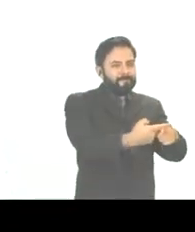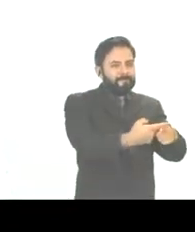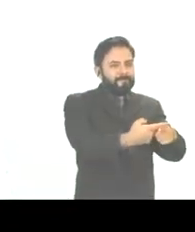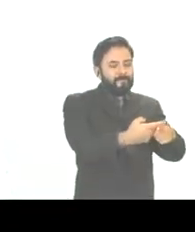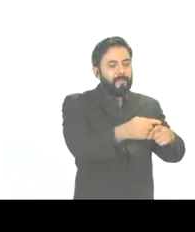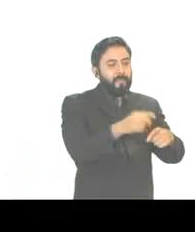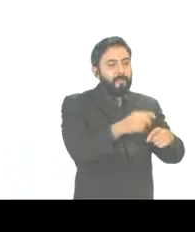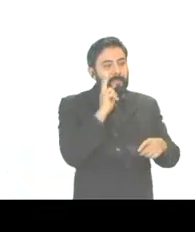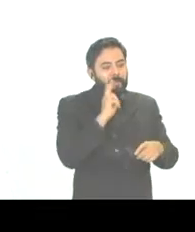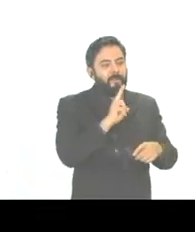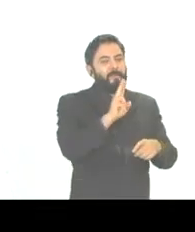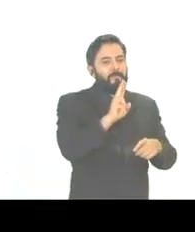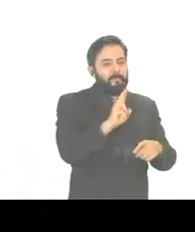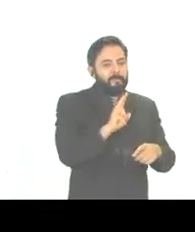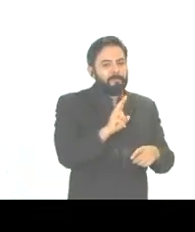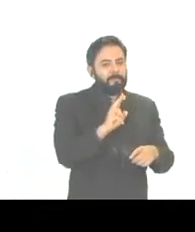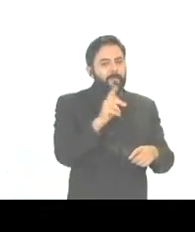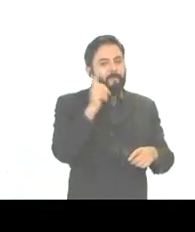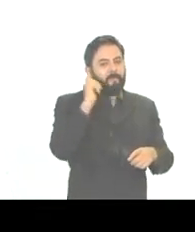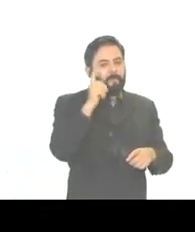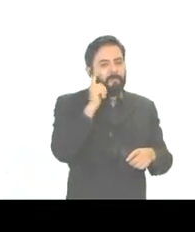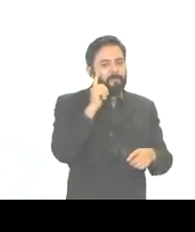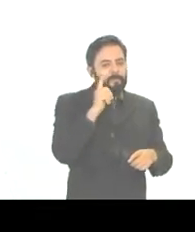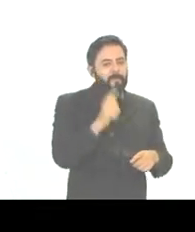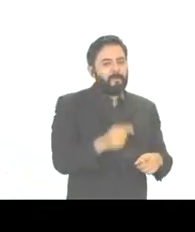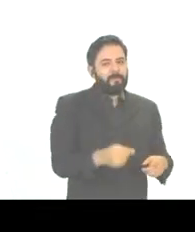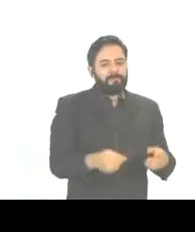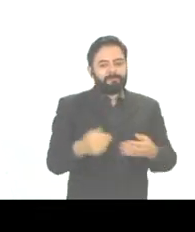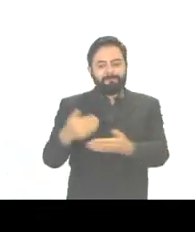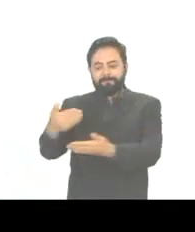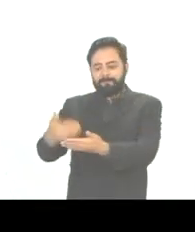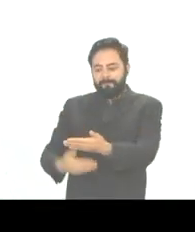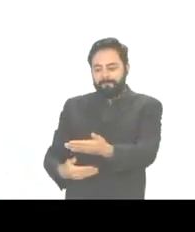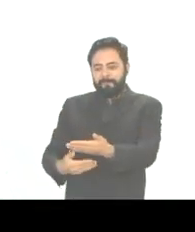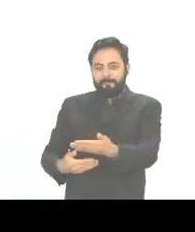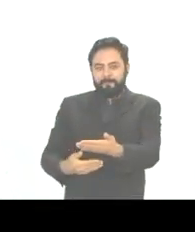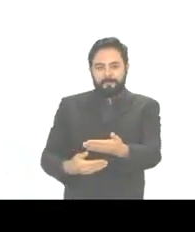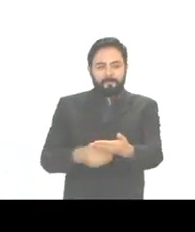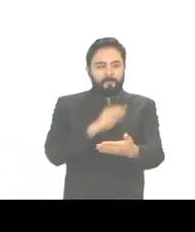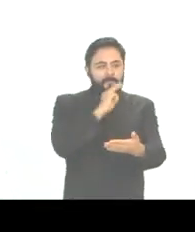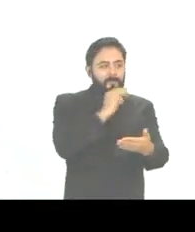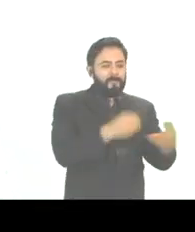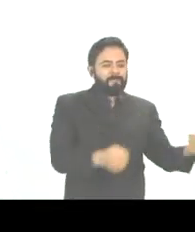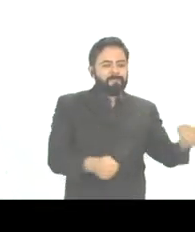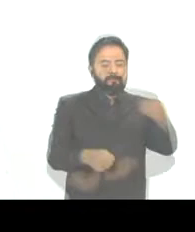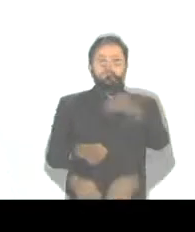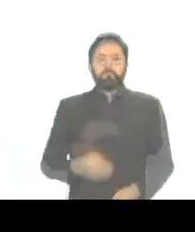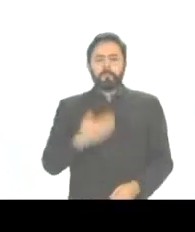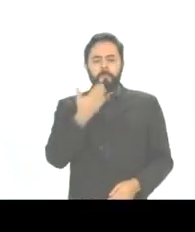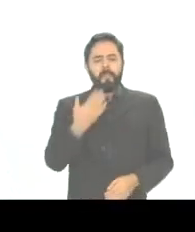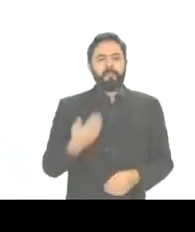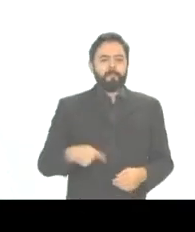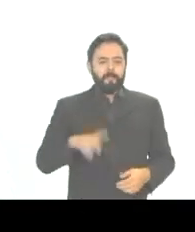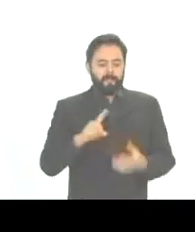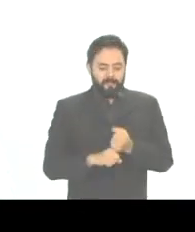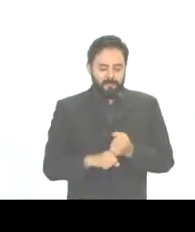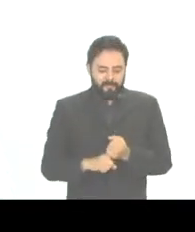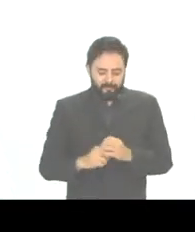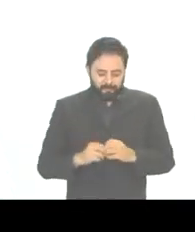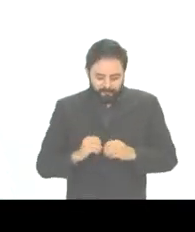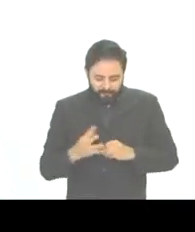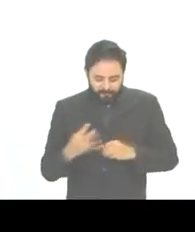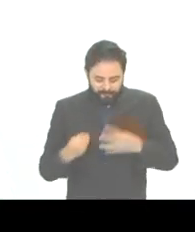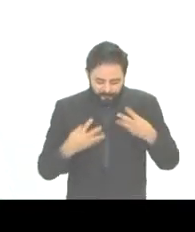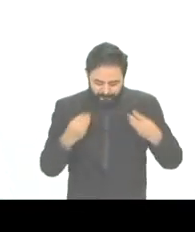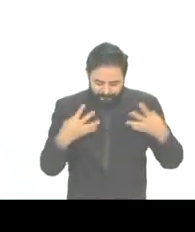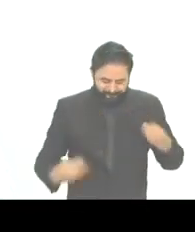juntaron a ver a mamá, y ojalá no sea ella la que tengamos que estar atendiendo. Entonces estaremos muy